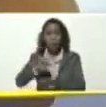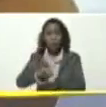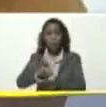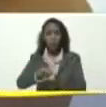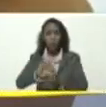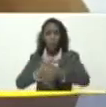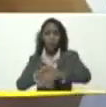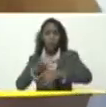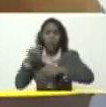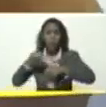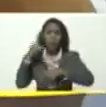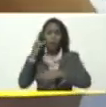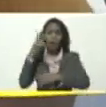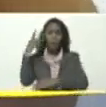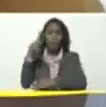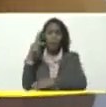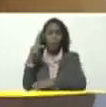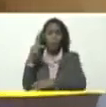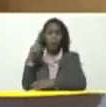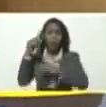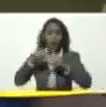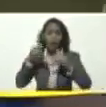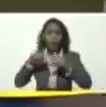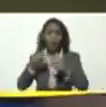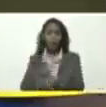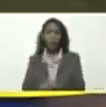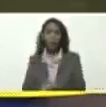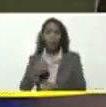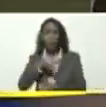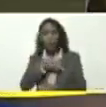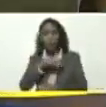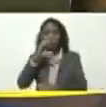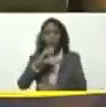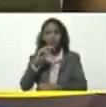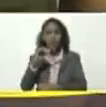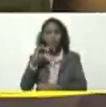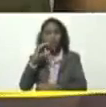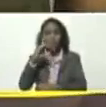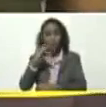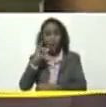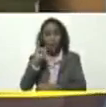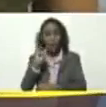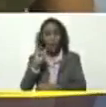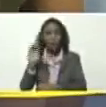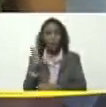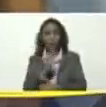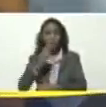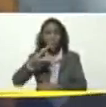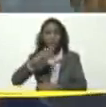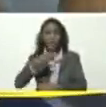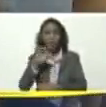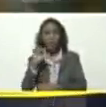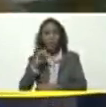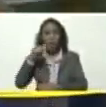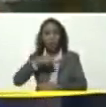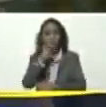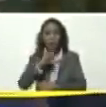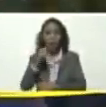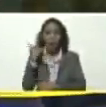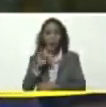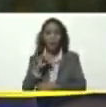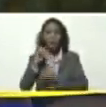nos encontramos en la parroquia Francisco Eugenio Bustamante, estamos en el Cedila Chamarreta, Importante resaltar que en el Zulia contamos con